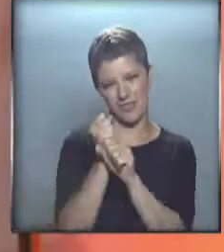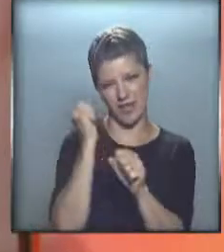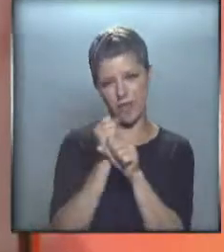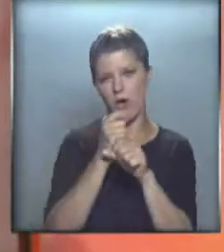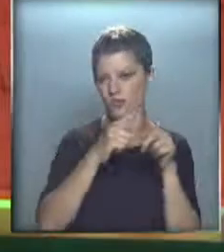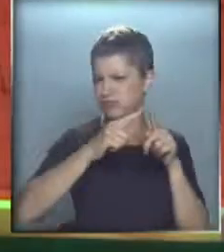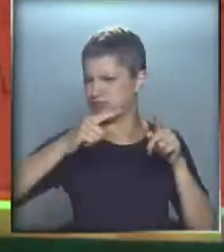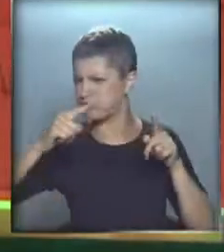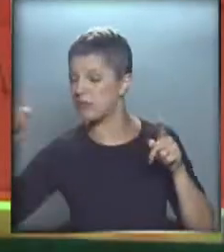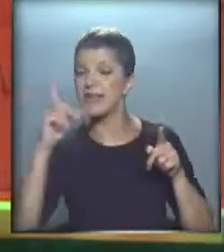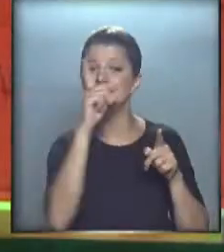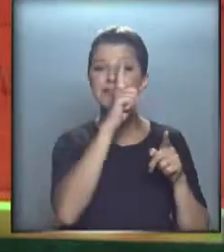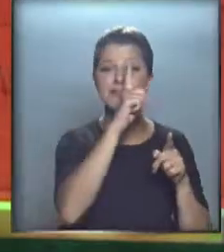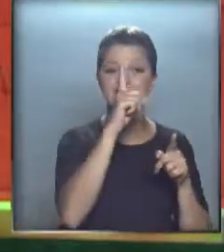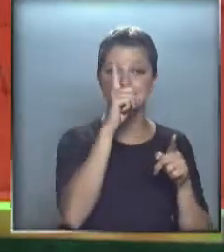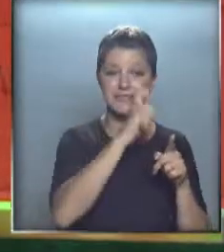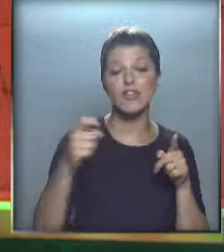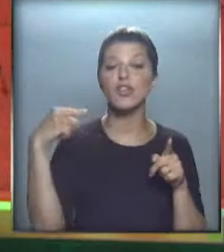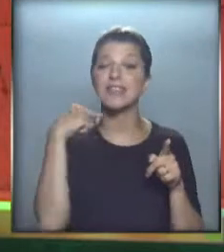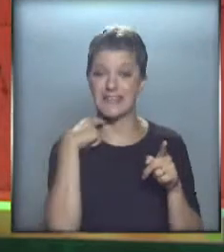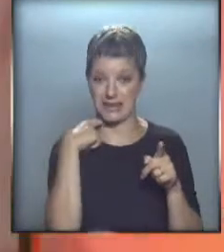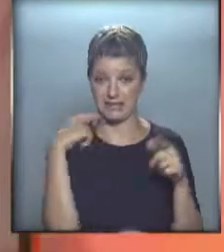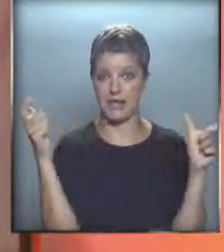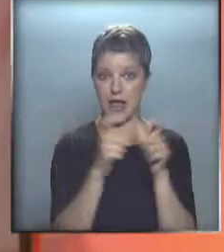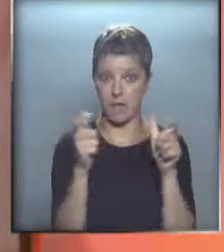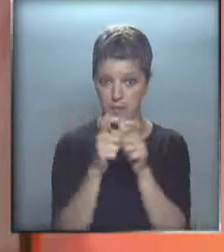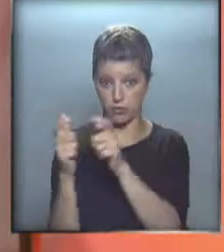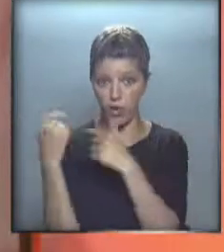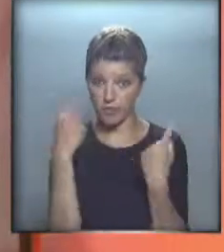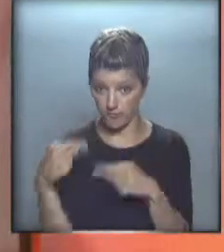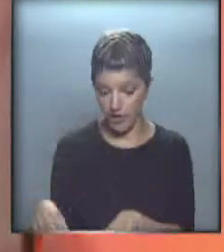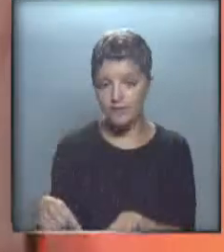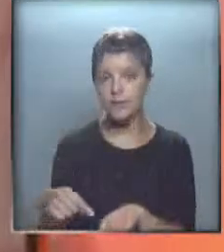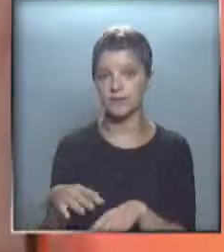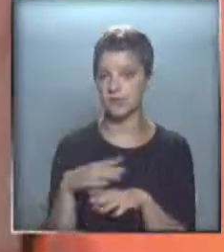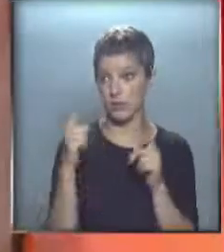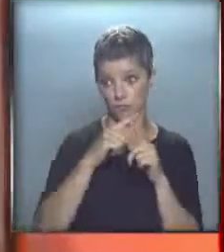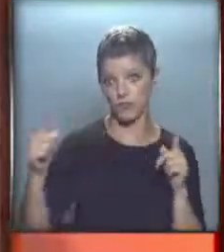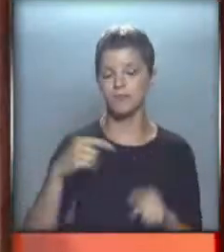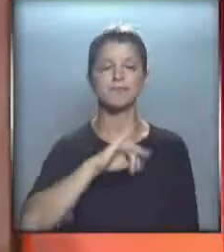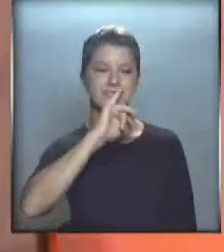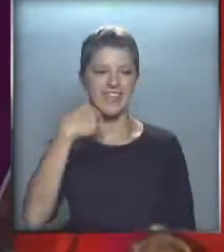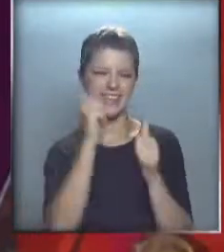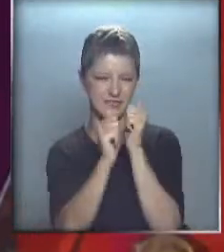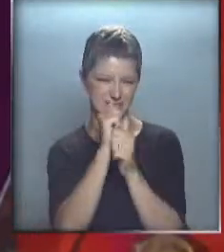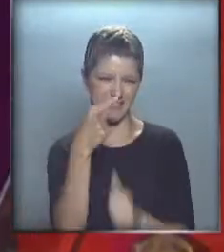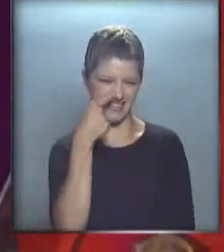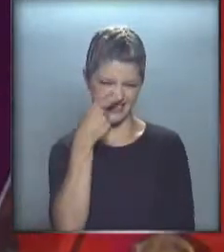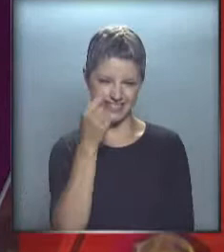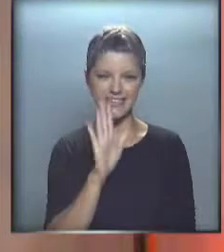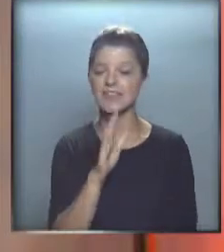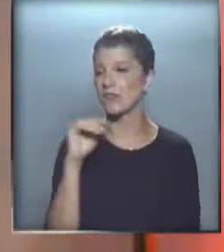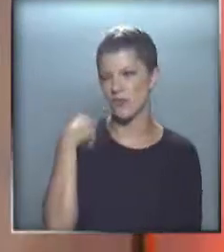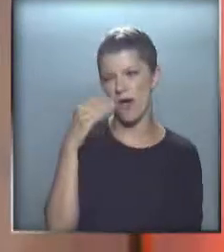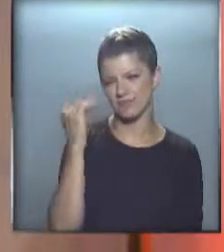tira de 103 capítulos. 113. 113 capítulos. Sí, una historia muy interesante. Y ya veo que ya han filmado un